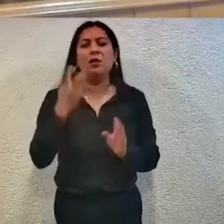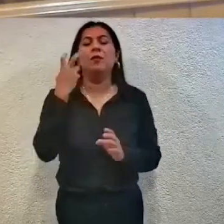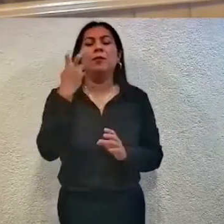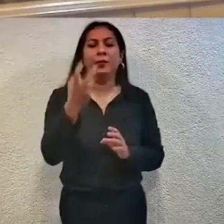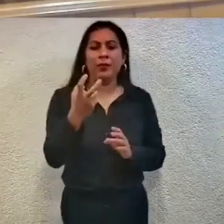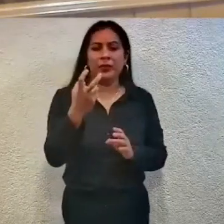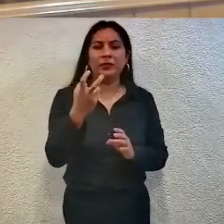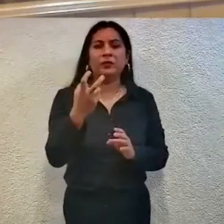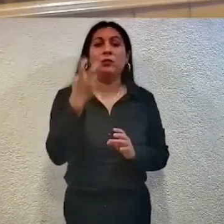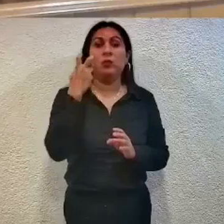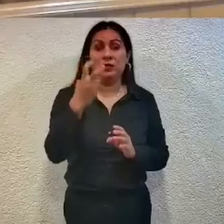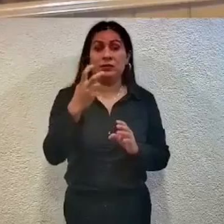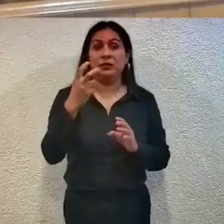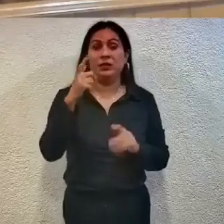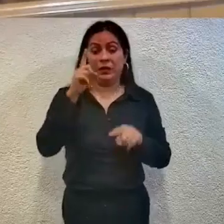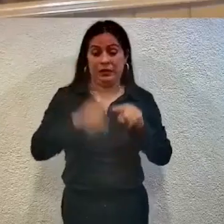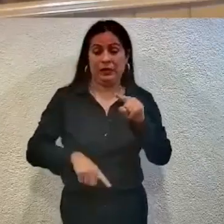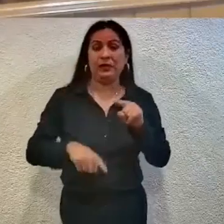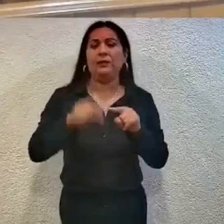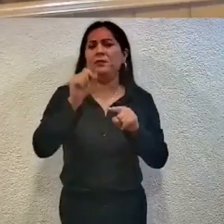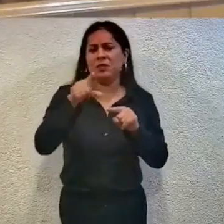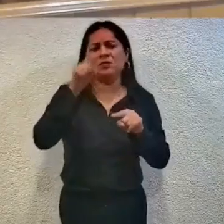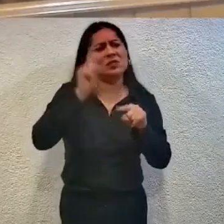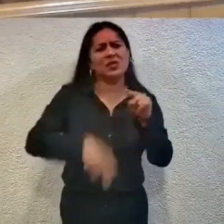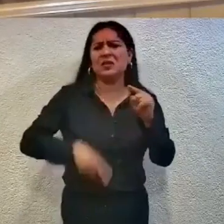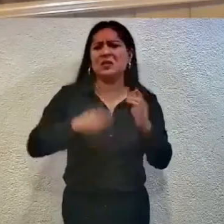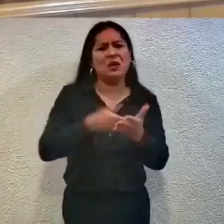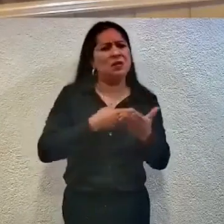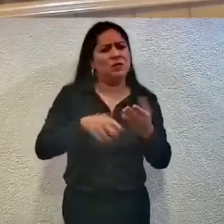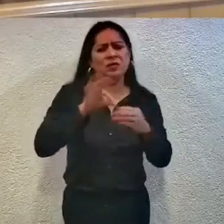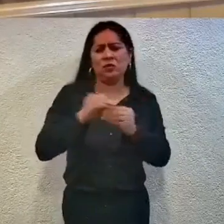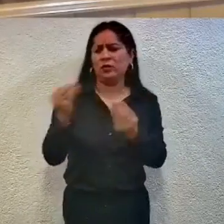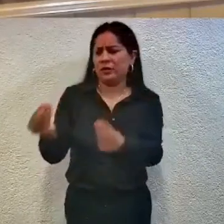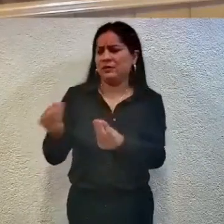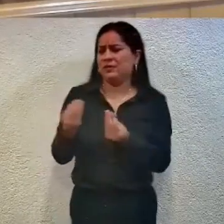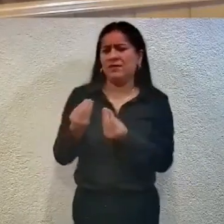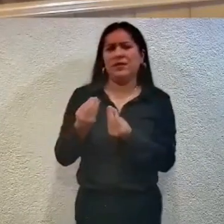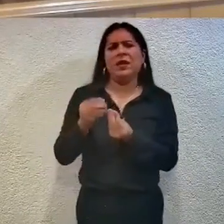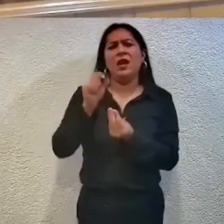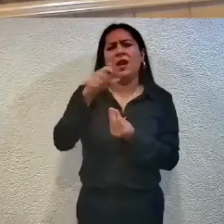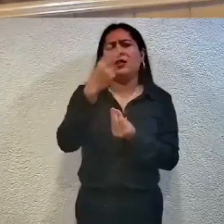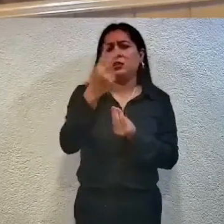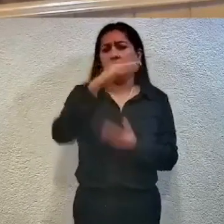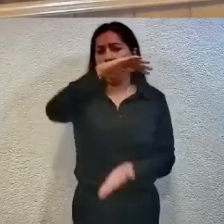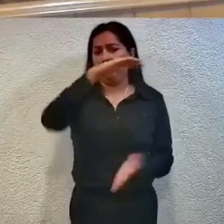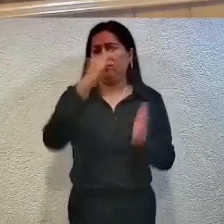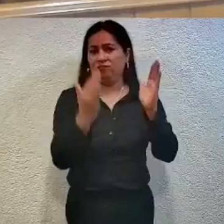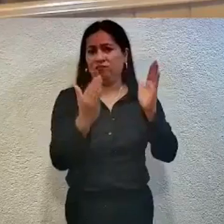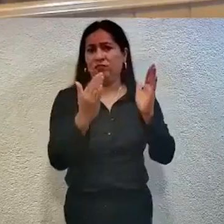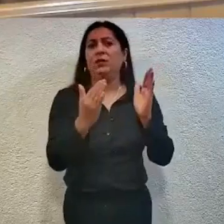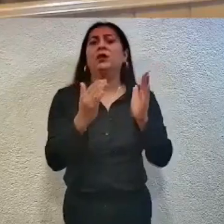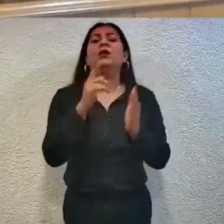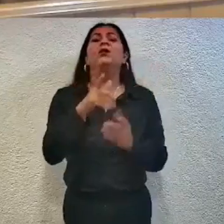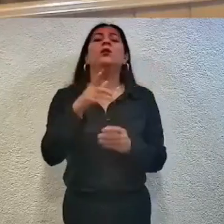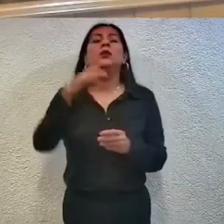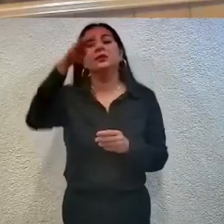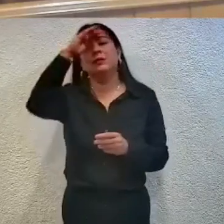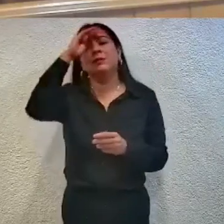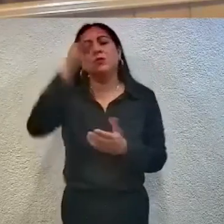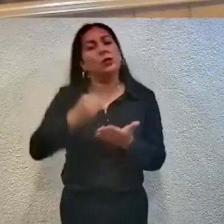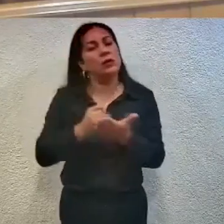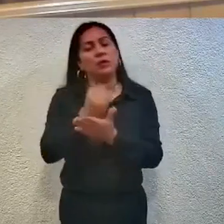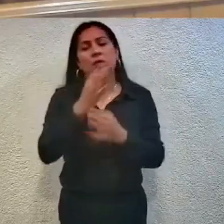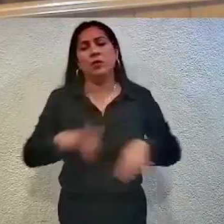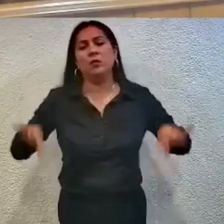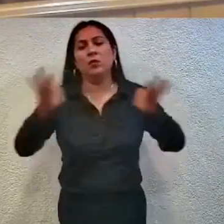relacionadas con las mismas. Por tanto, por esta causal de nulidad también se anuló la votación recibida en las referidas dos casillas,